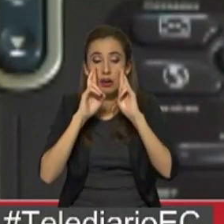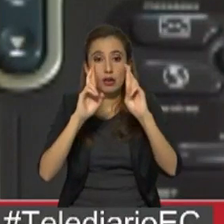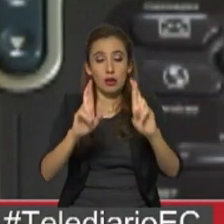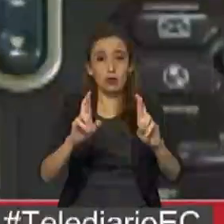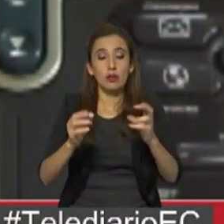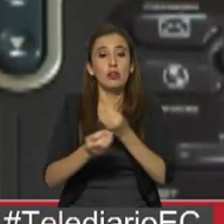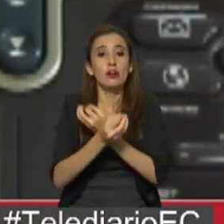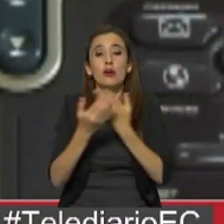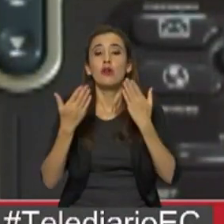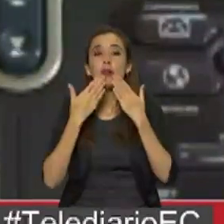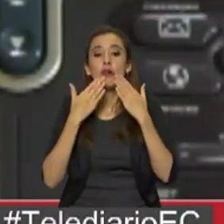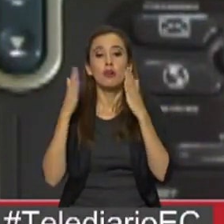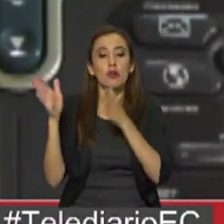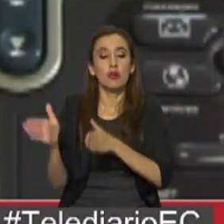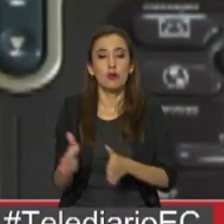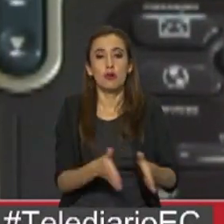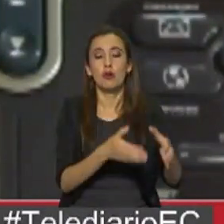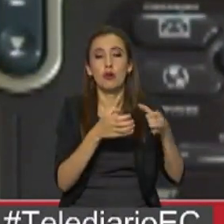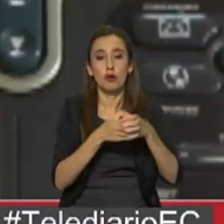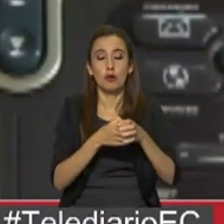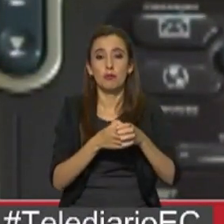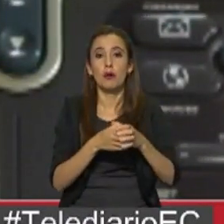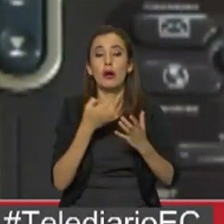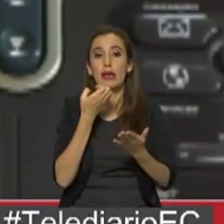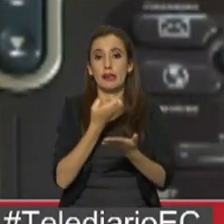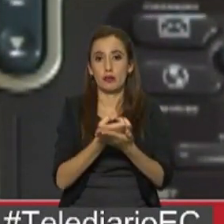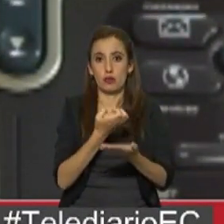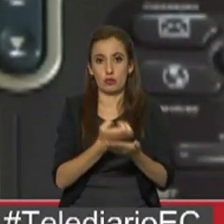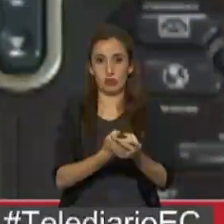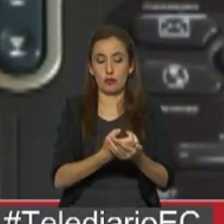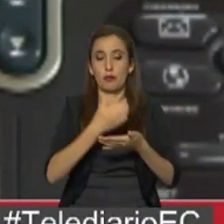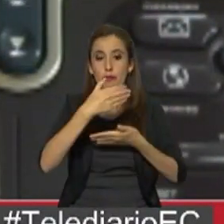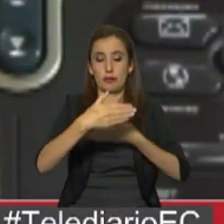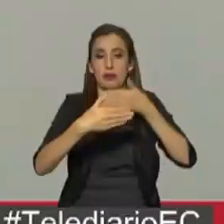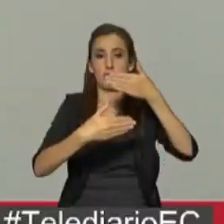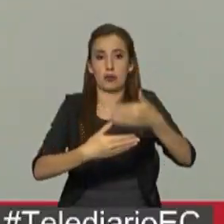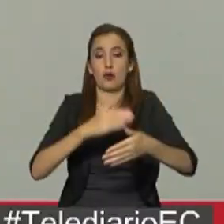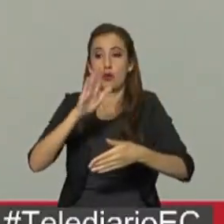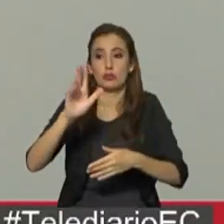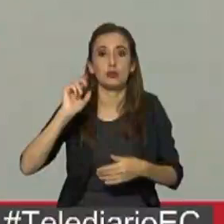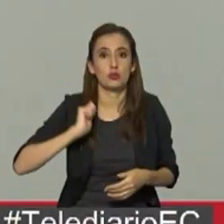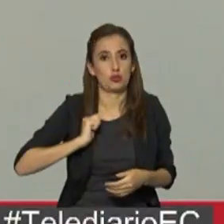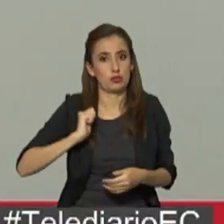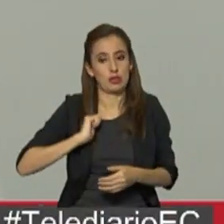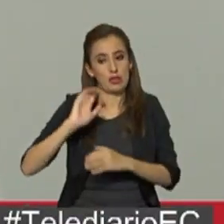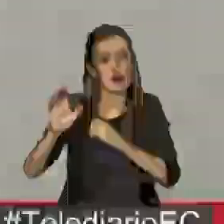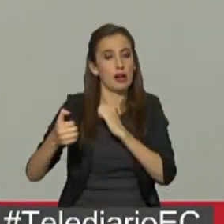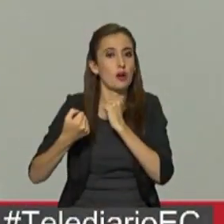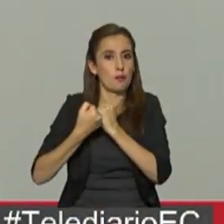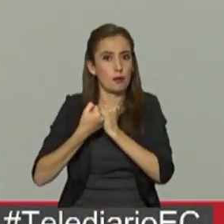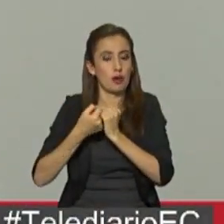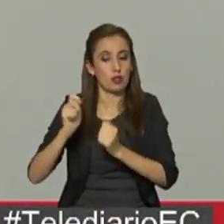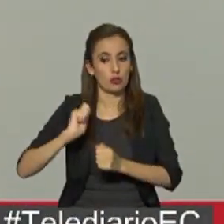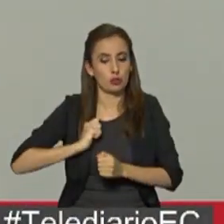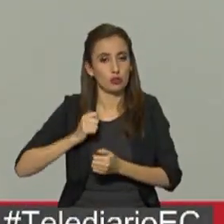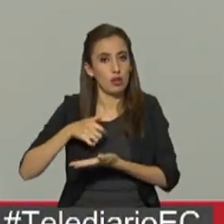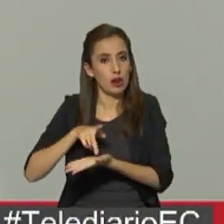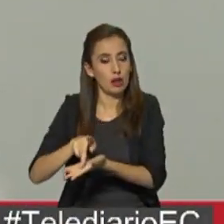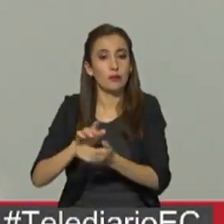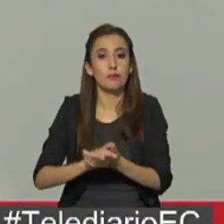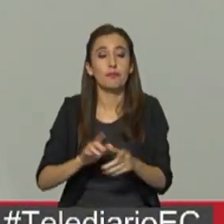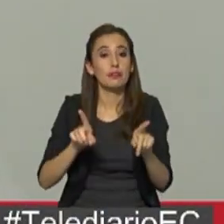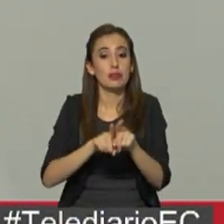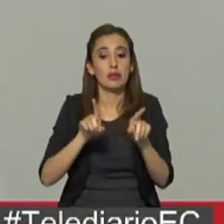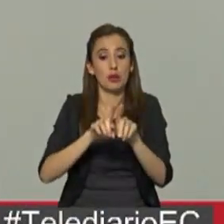través de un reconocimiento económico en su salario el legislador héctor y yepes te creo no se